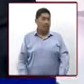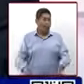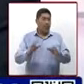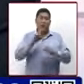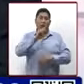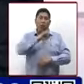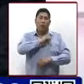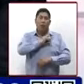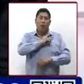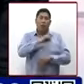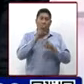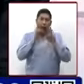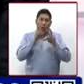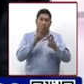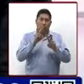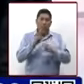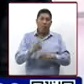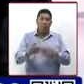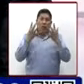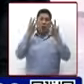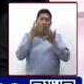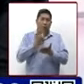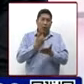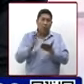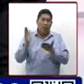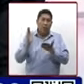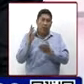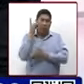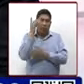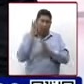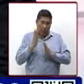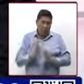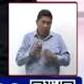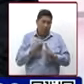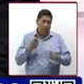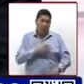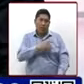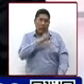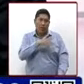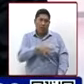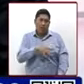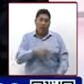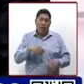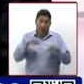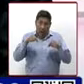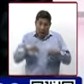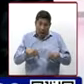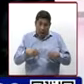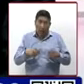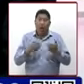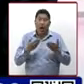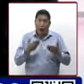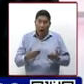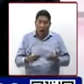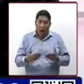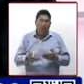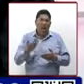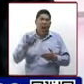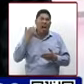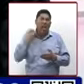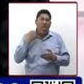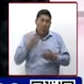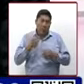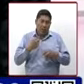Y la policía verifica si los 9 expulsados, compatriotas expulsados de Chile, tienen antecedentes penales en nuestro país. De no ser